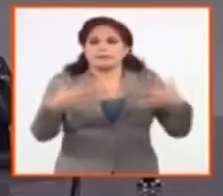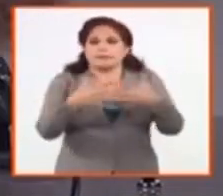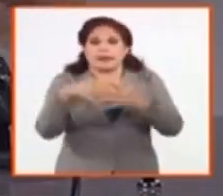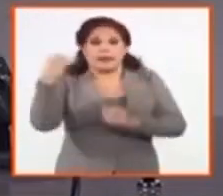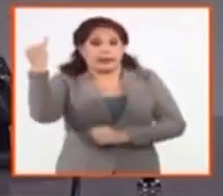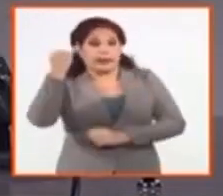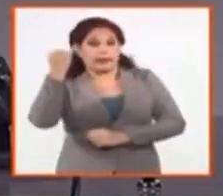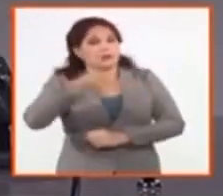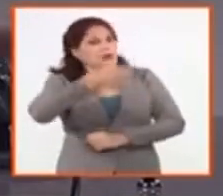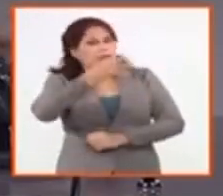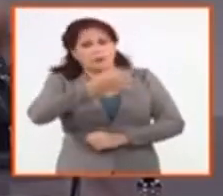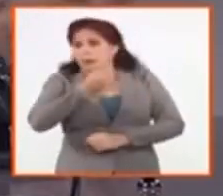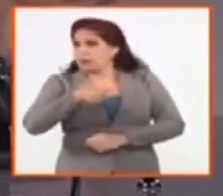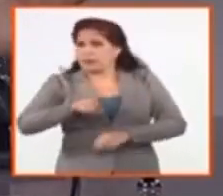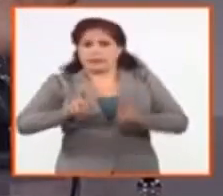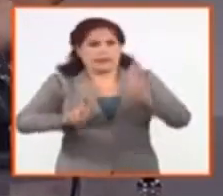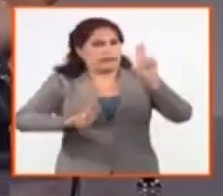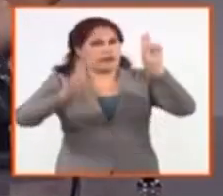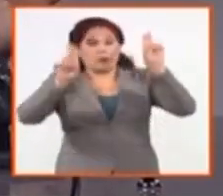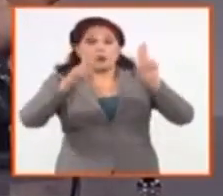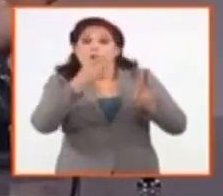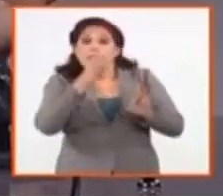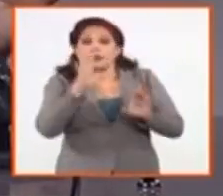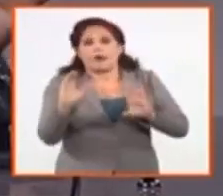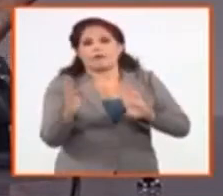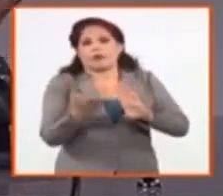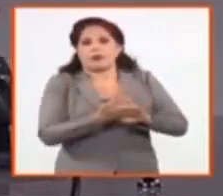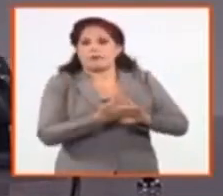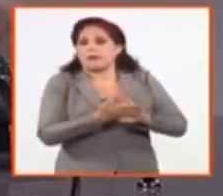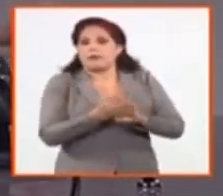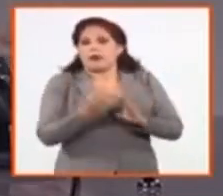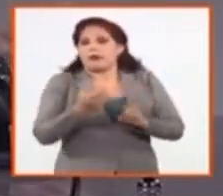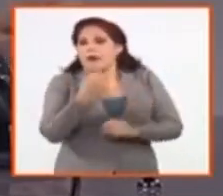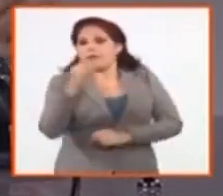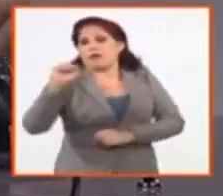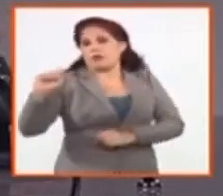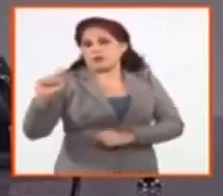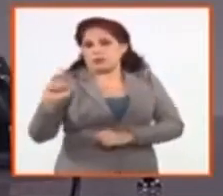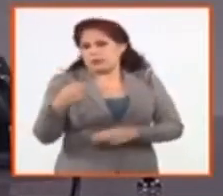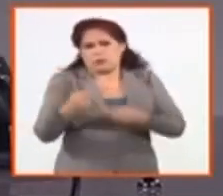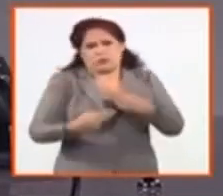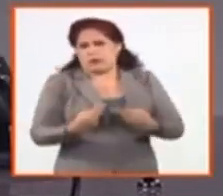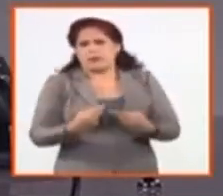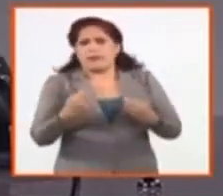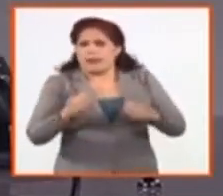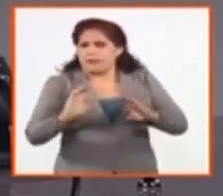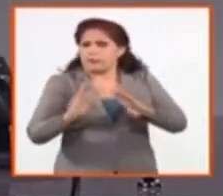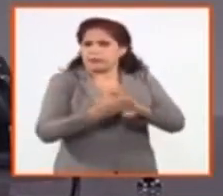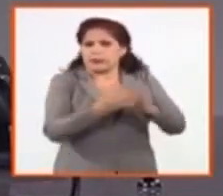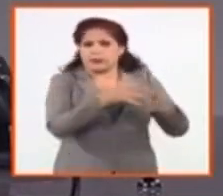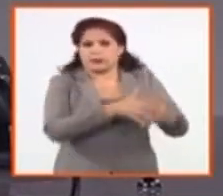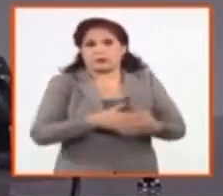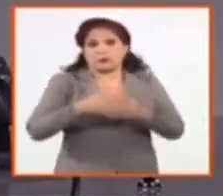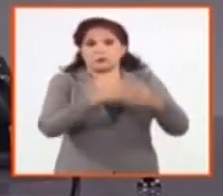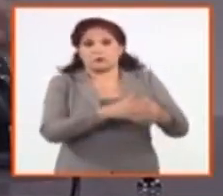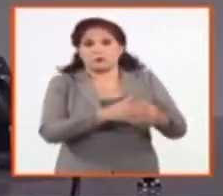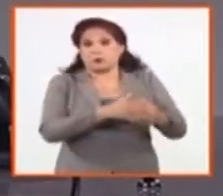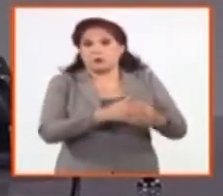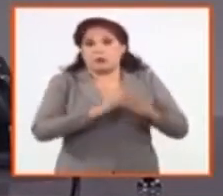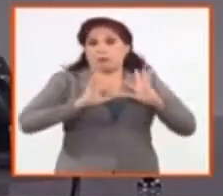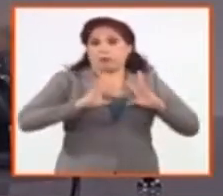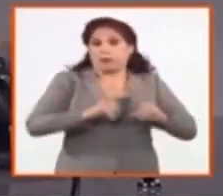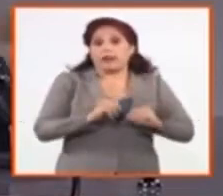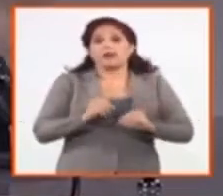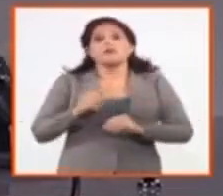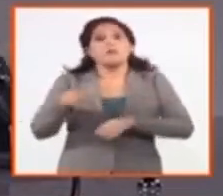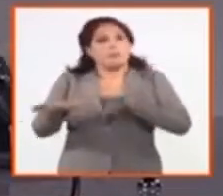habló de que había sido una acción incorrecta, que los Estados Unidos prácticamente tenían que